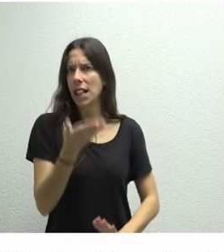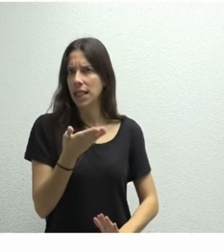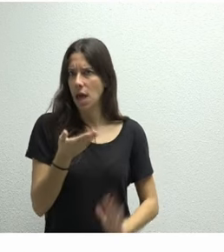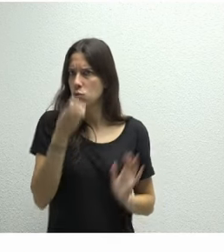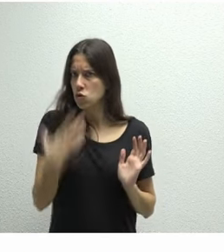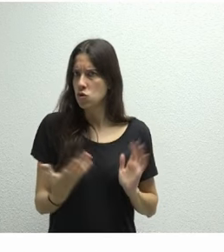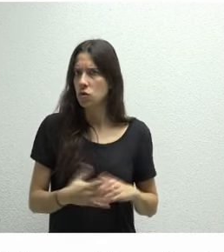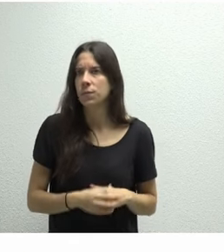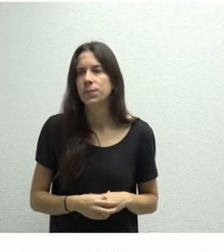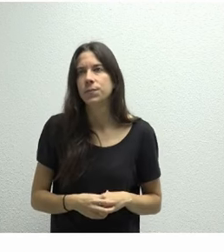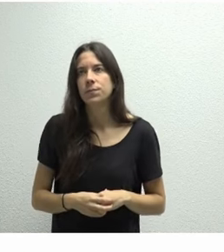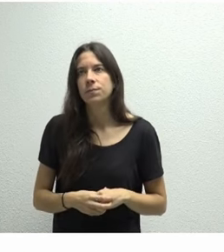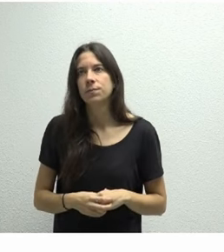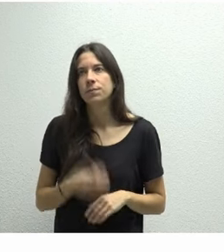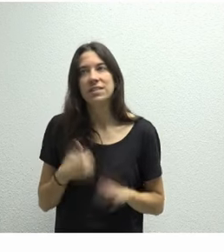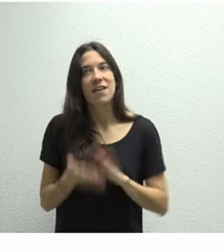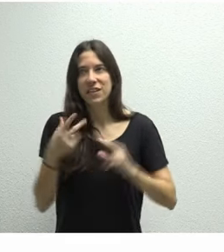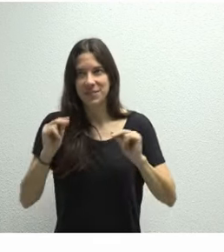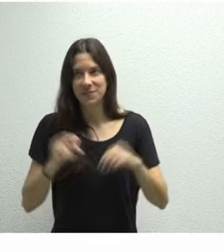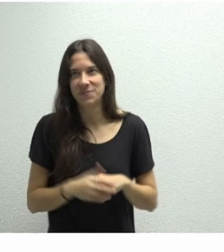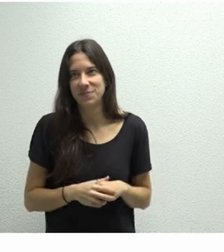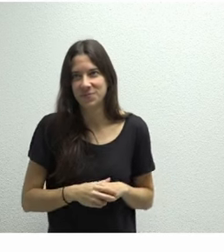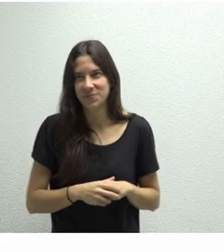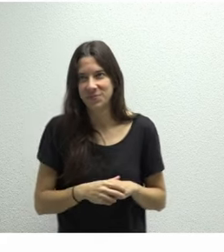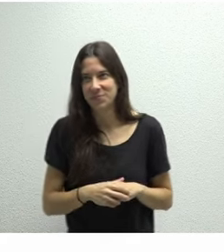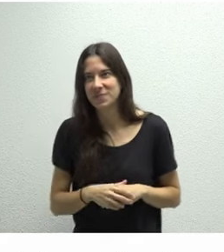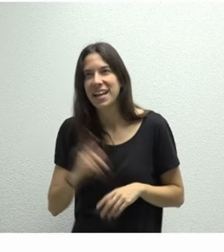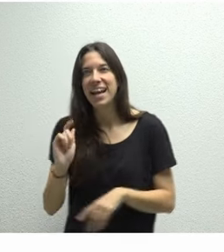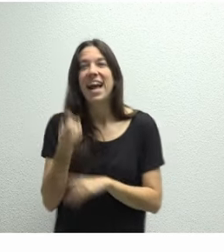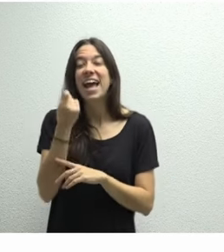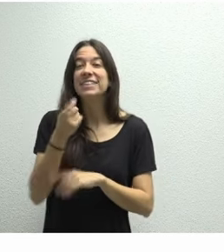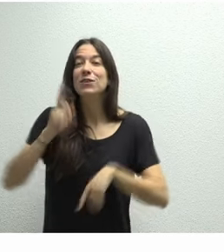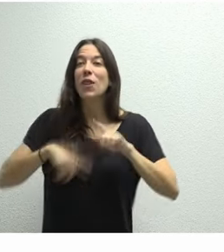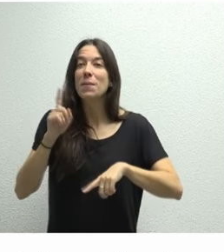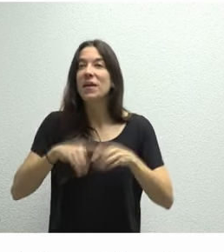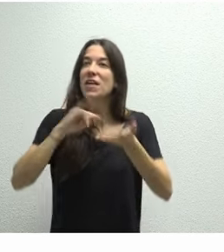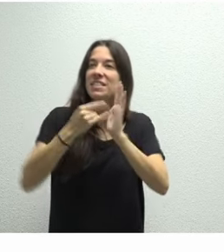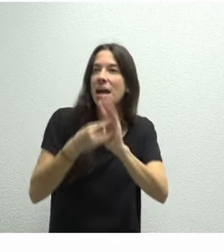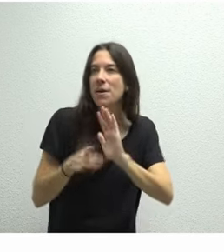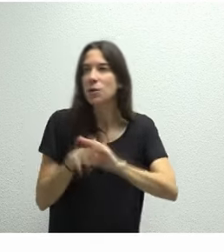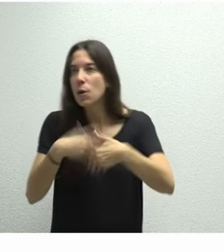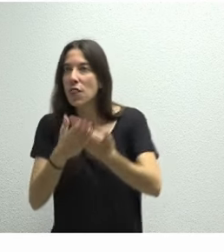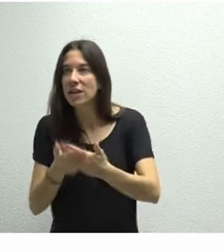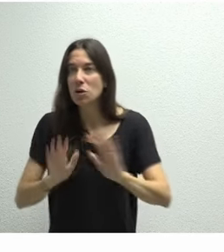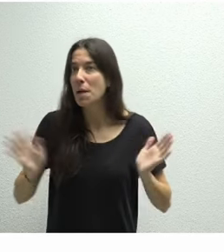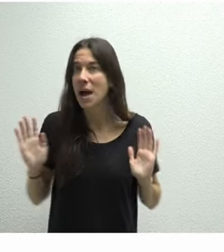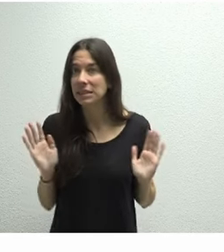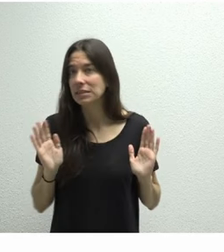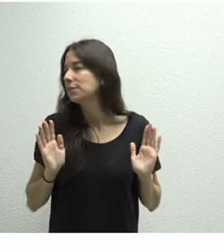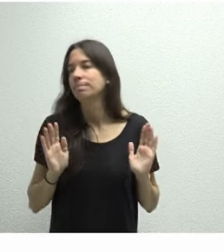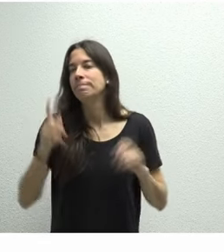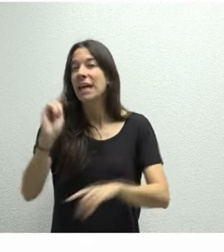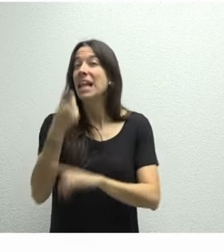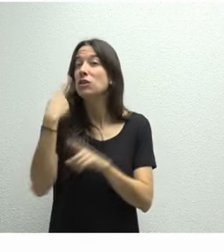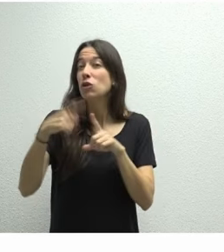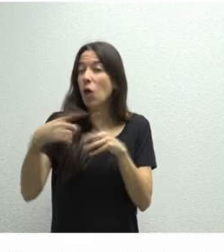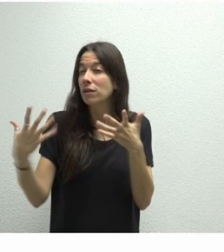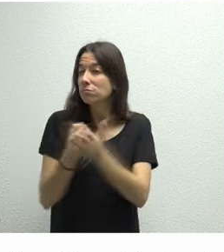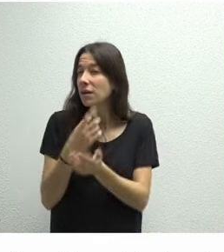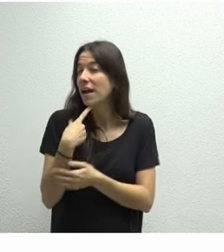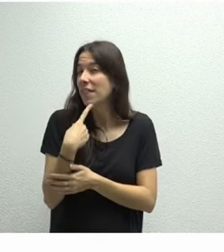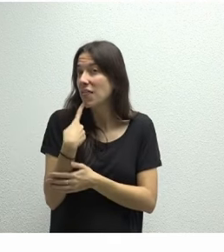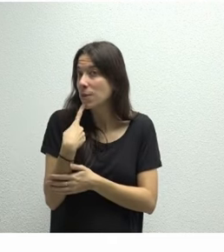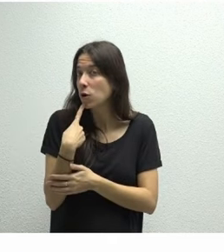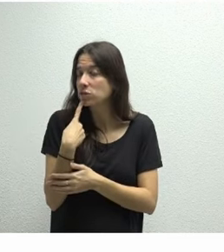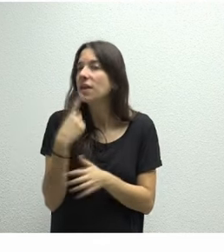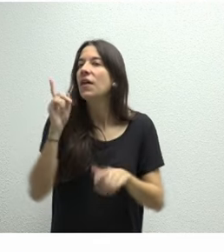no y acabo el éxito no recae en los sistemas y procesos realmente el éxito de todo lo que estamos diciendo están las conexiones